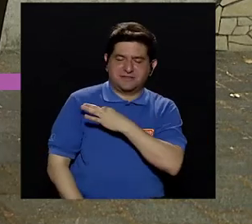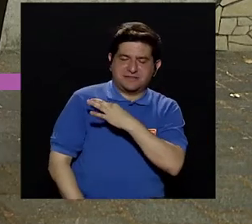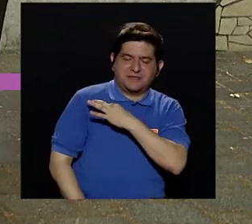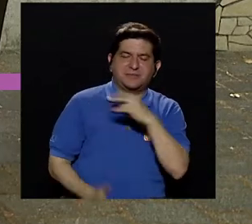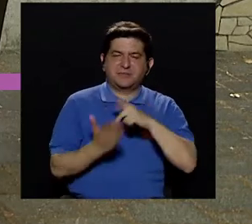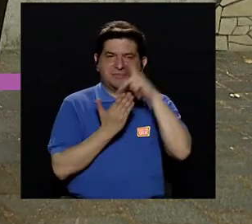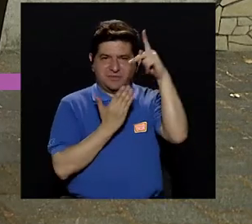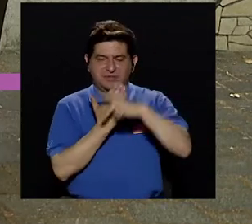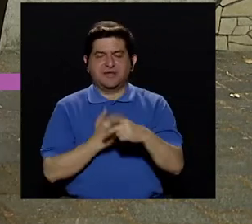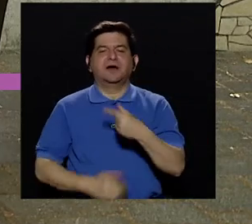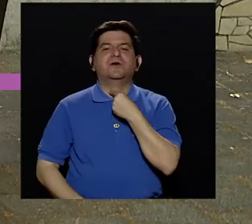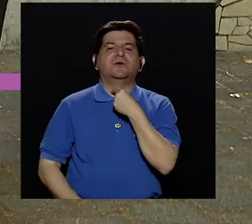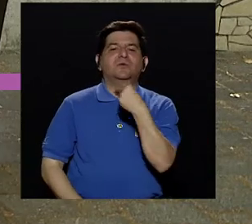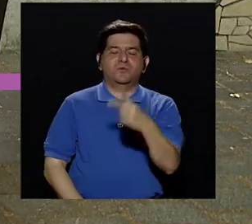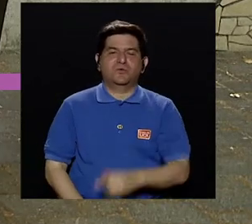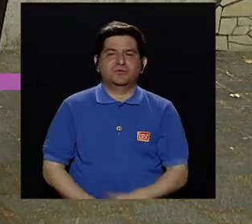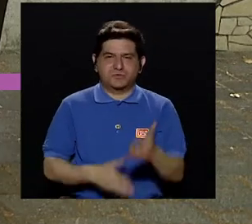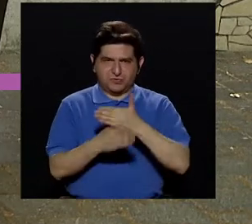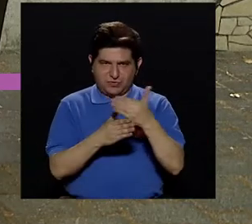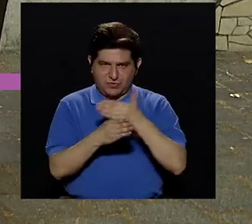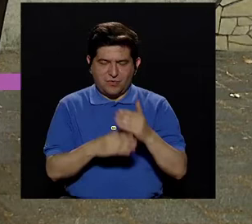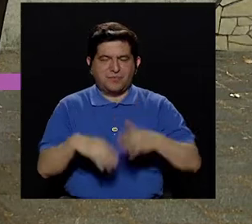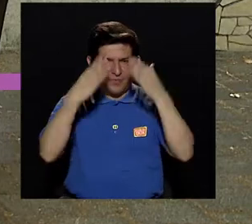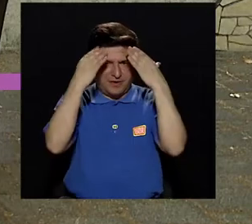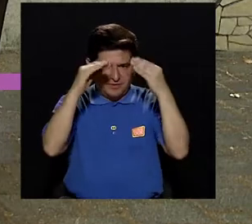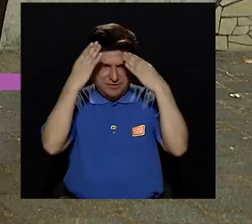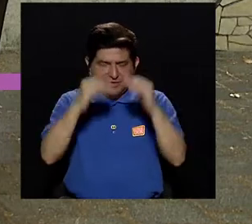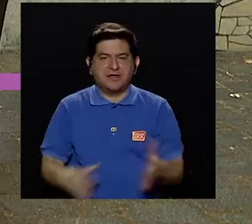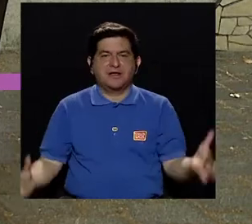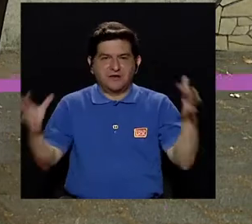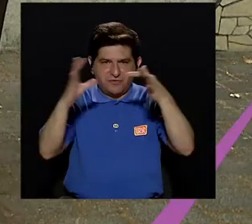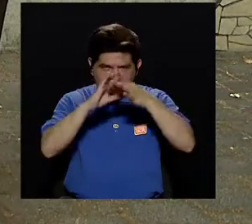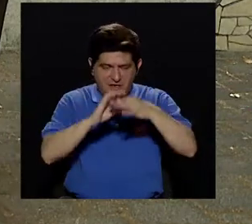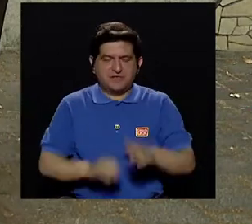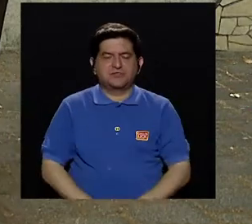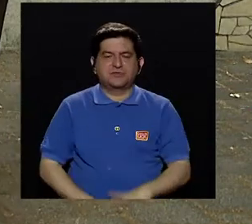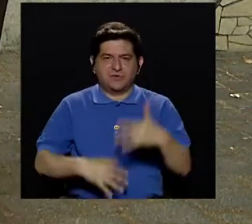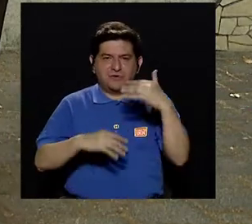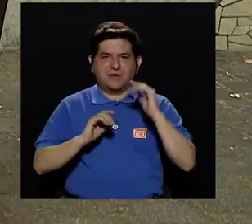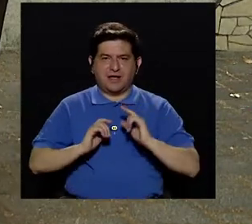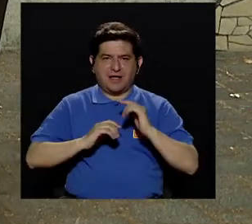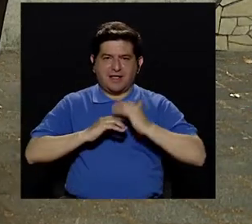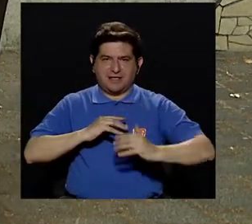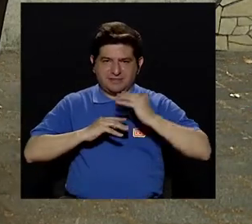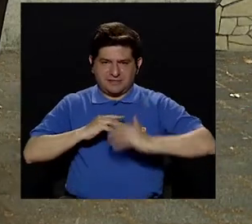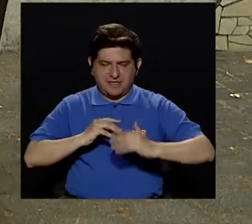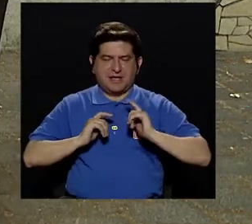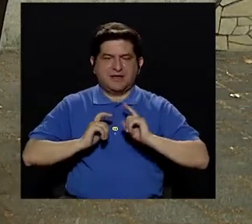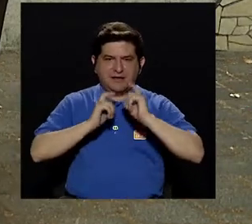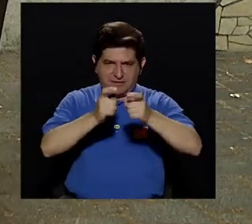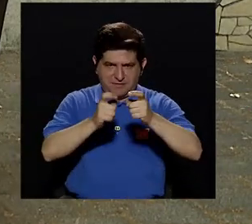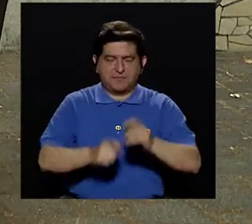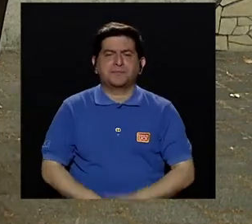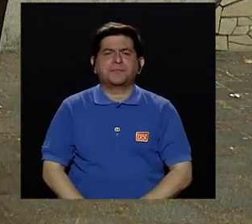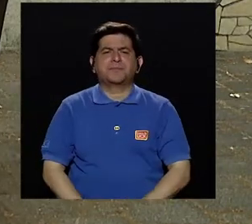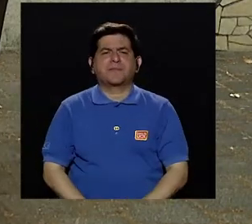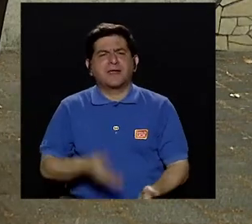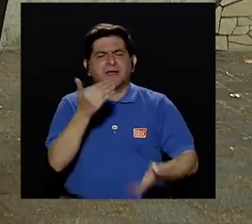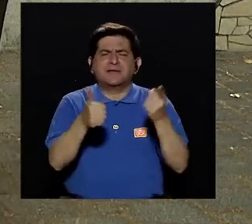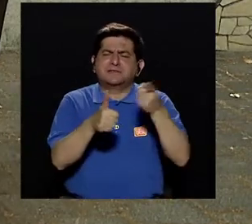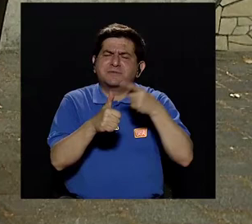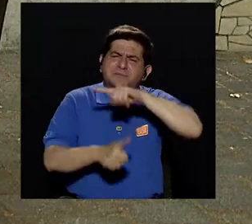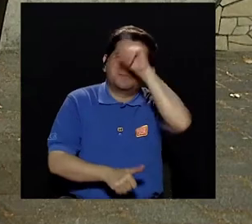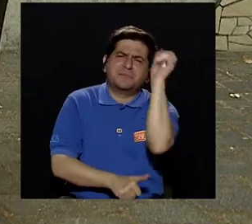invitación al programa. Es para mí un gusto poder compartir con ustedes un poco de información relacionada a la donación de sangre. Gracias. Doctor, tal vez sería bueno